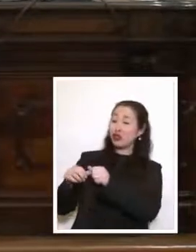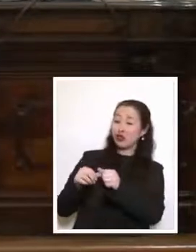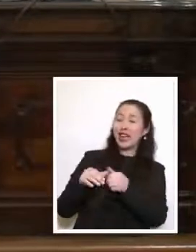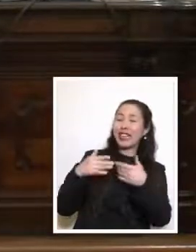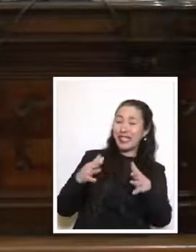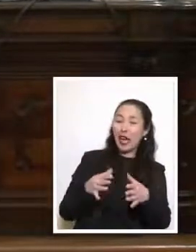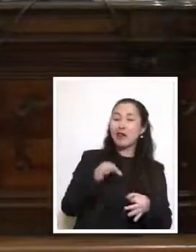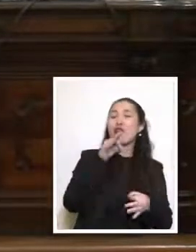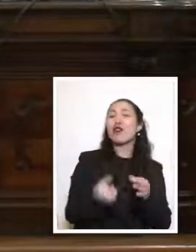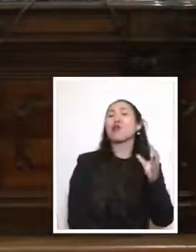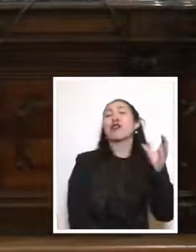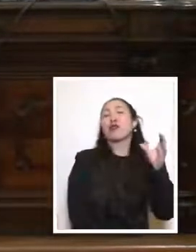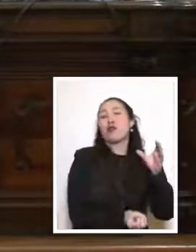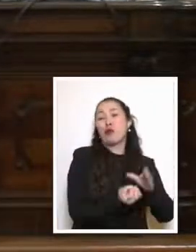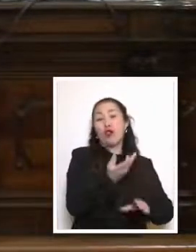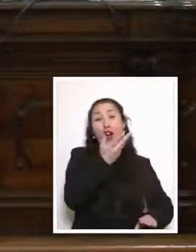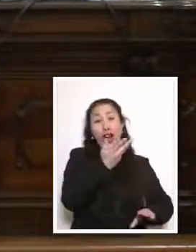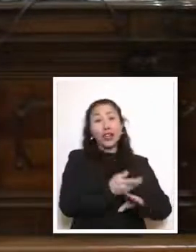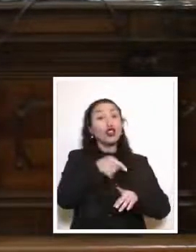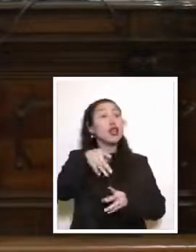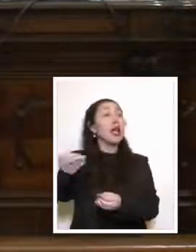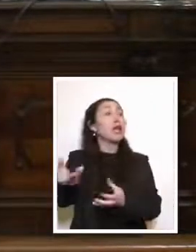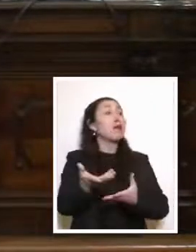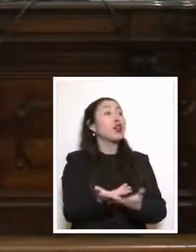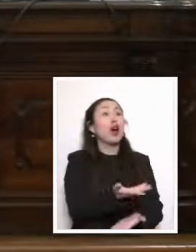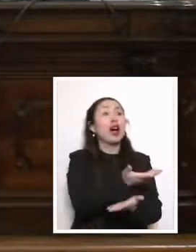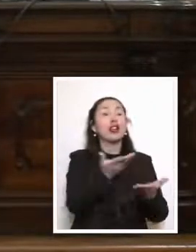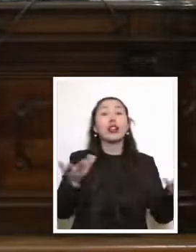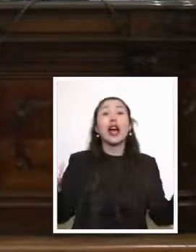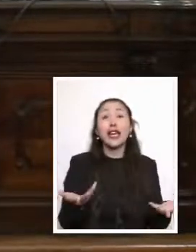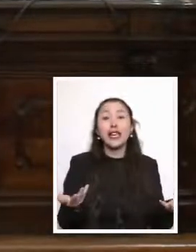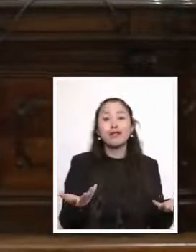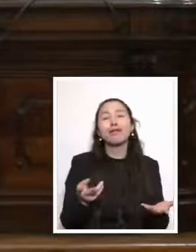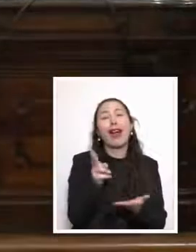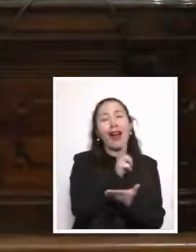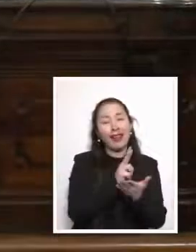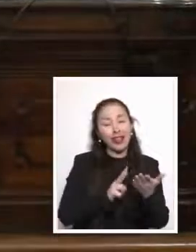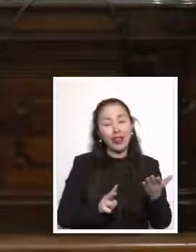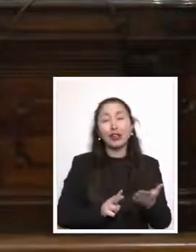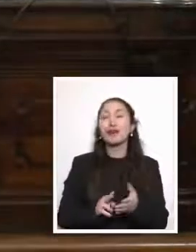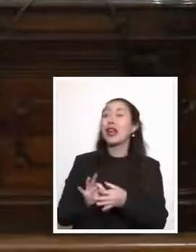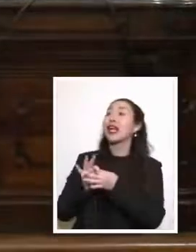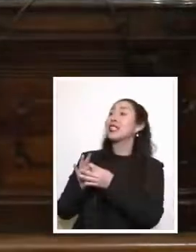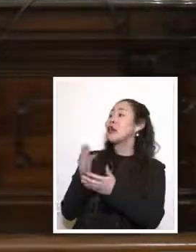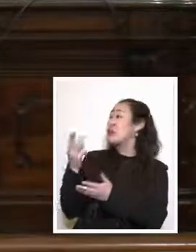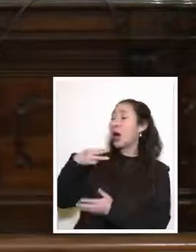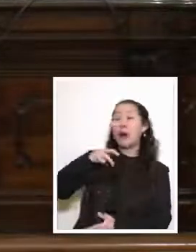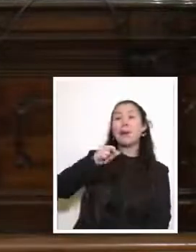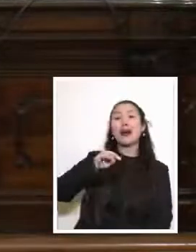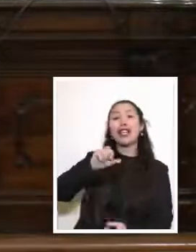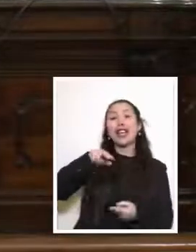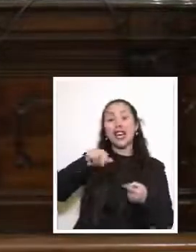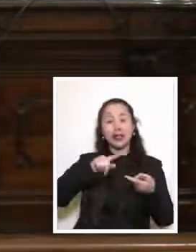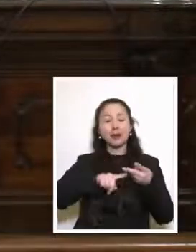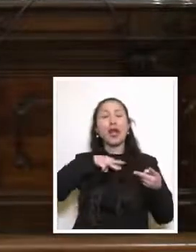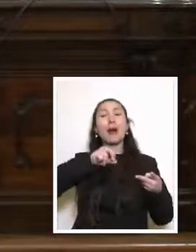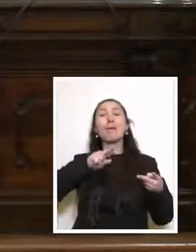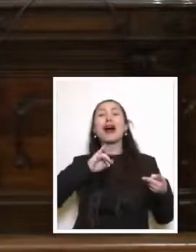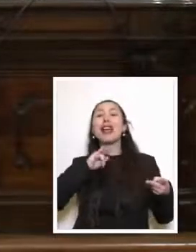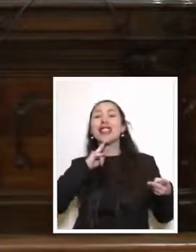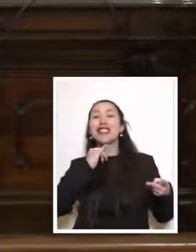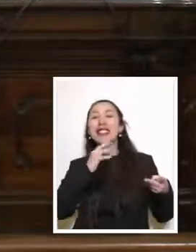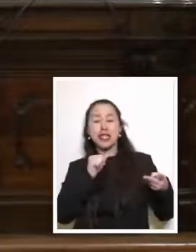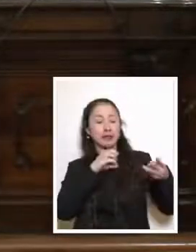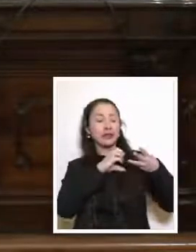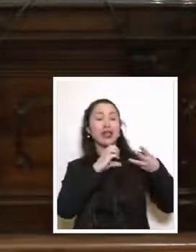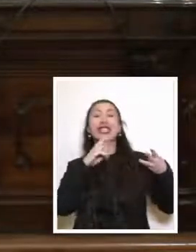Reimaginar Juntos Nuestros Futuros, esa era la invitación del día de hoy. Queremos agradecerle a Mariana, Maritza, a Cristian por estar con nosotros, por compartir